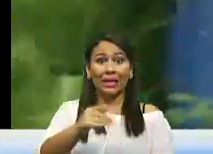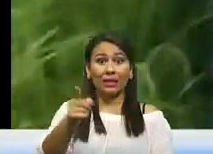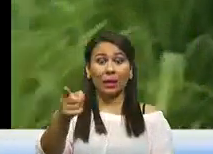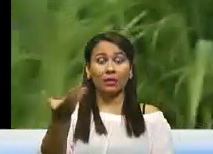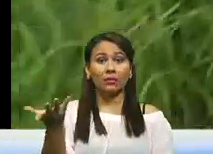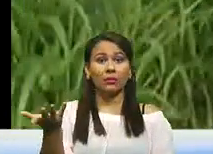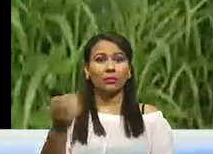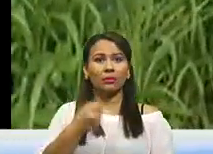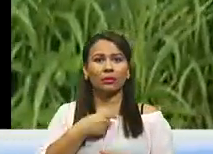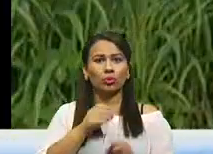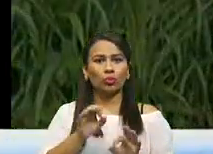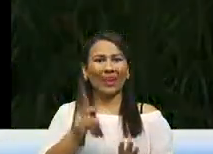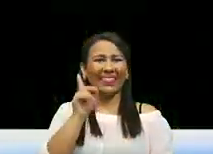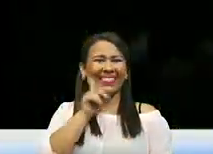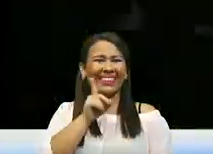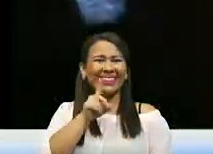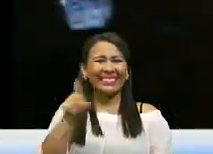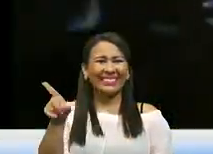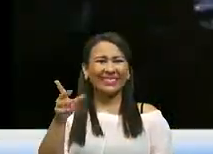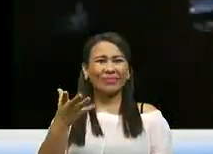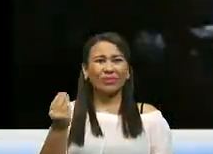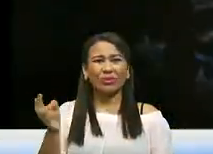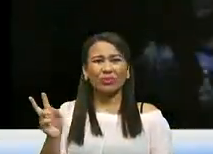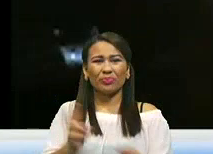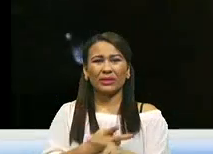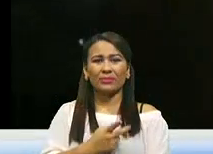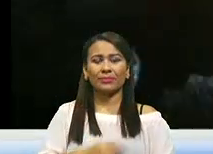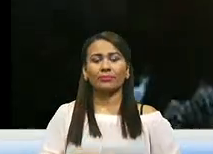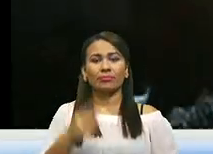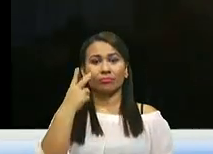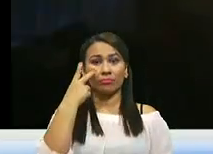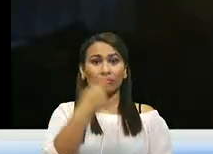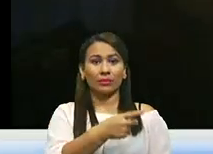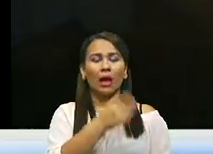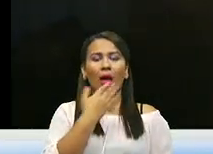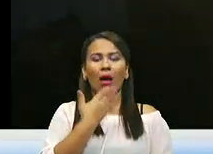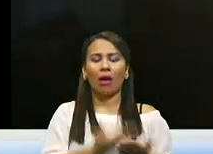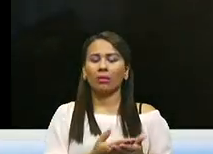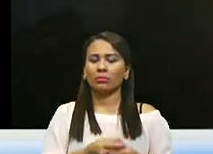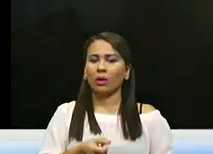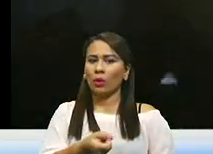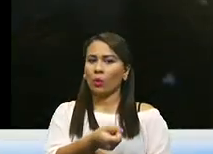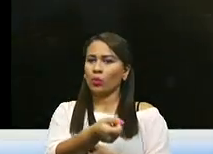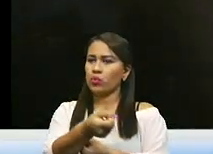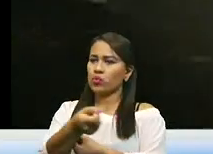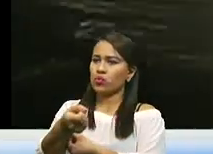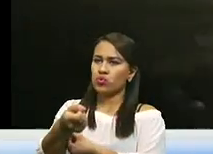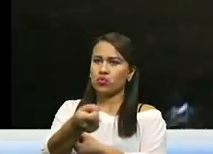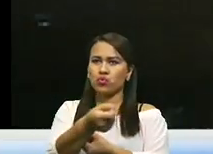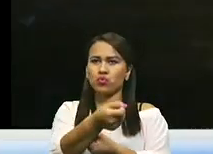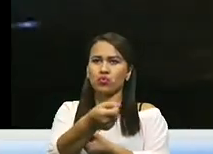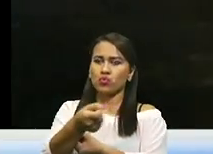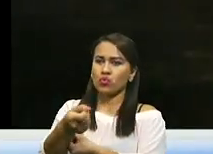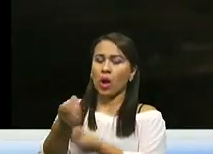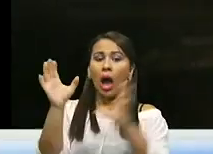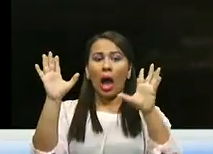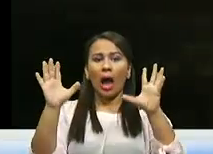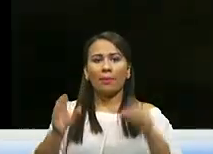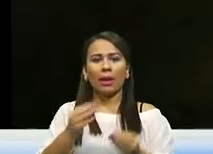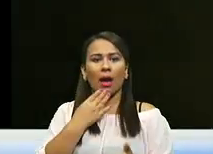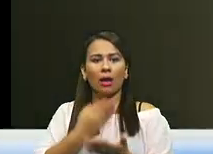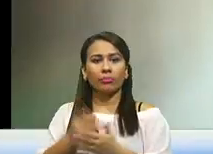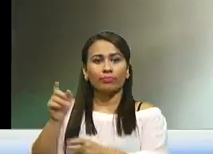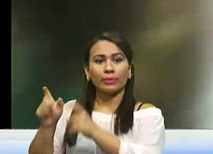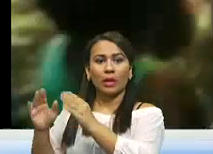ahí. Está negro, está quemado. Ya lo que pasó aquí, gracias a los bomberos, terminamos de apagar y a los vecinos que ayudaron con agua y